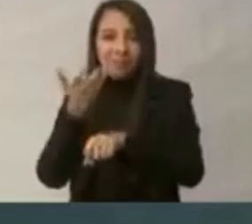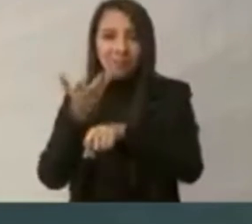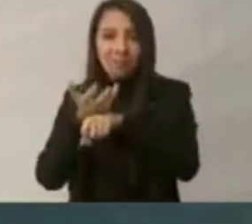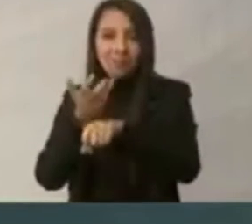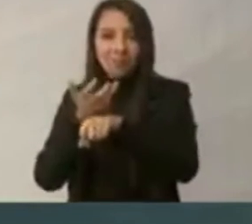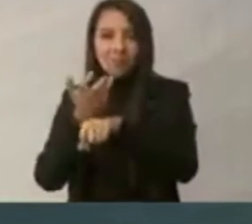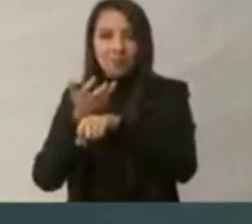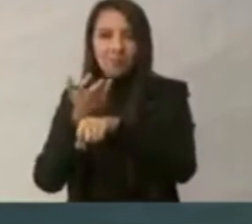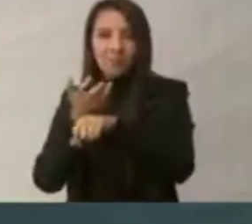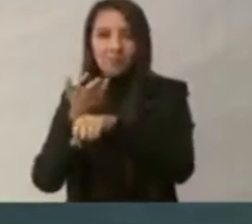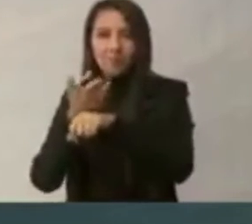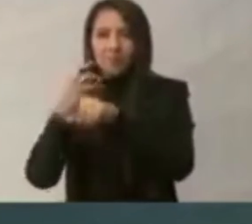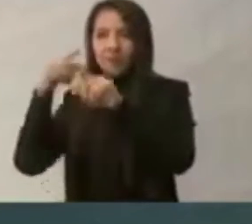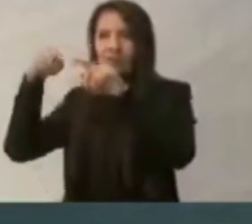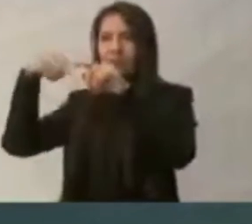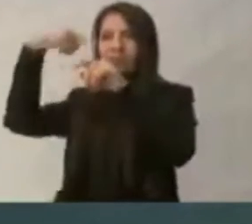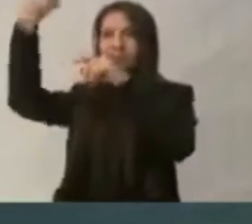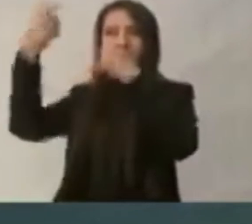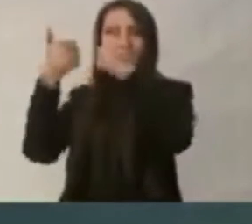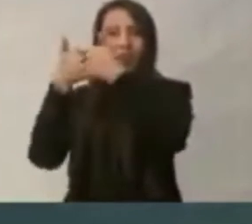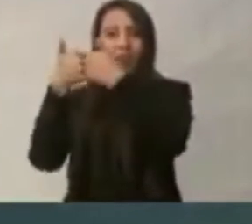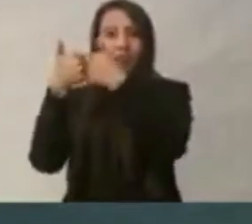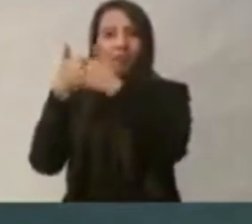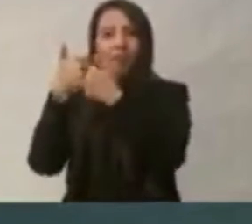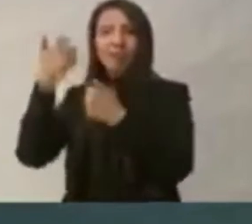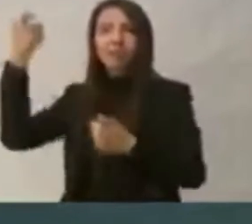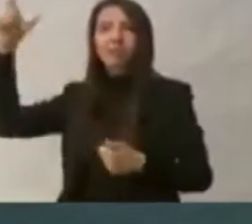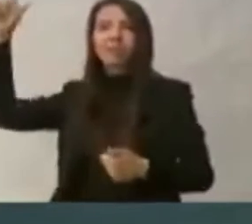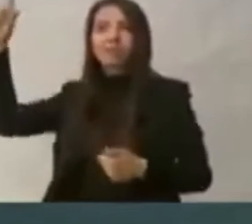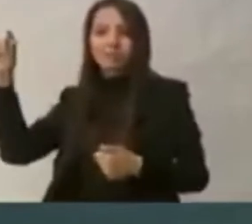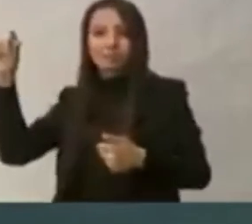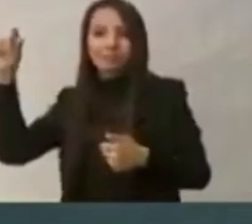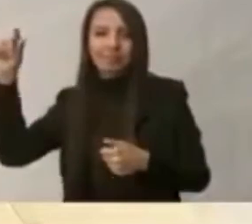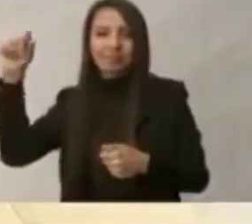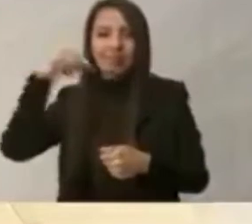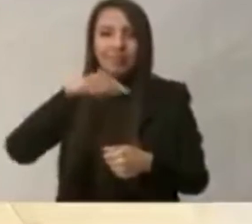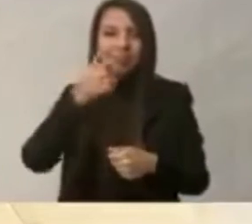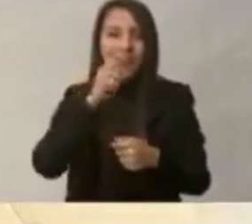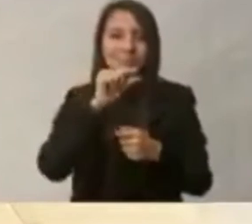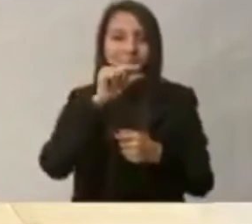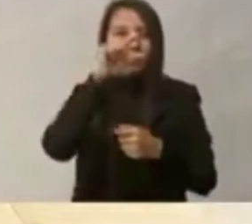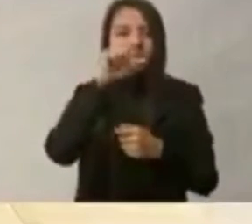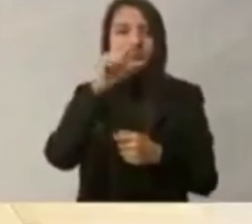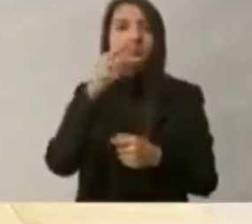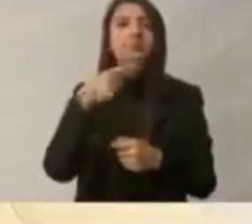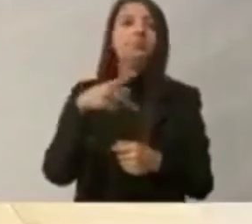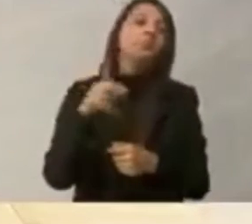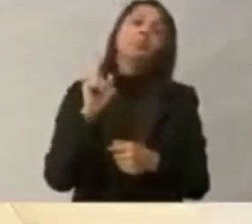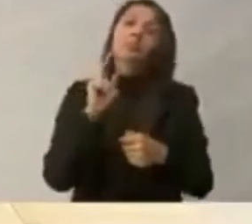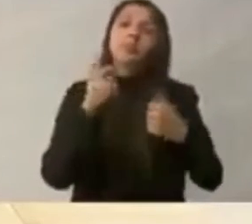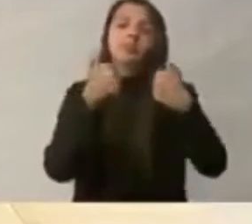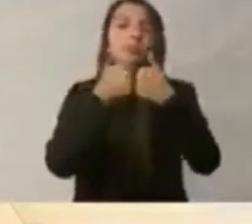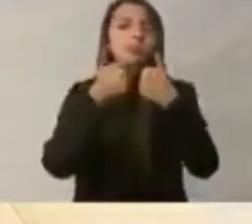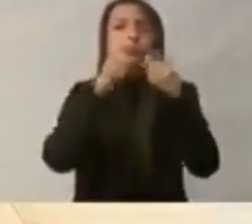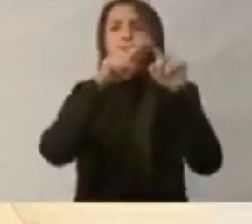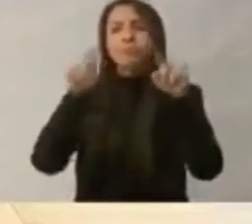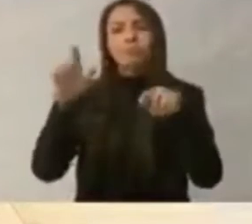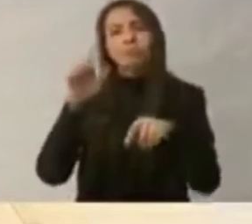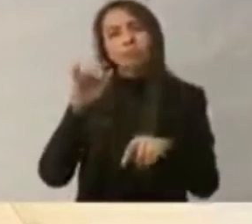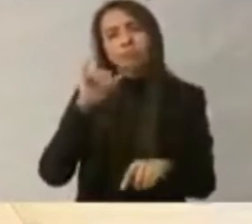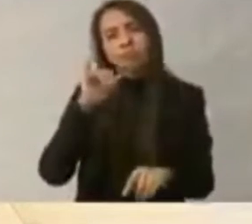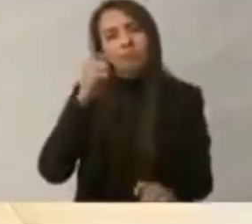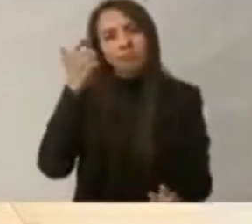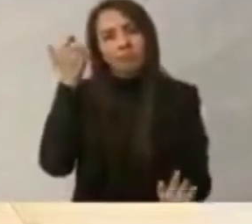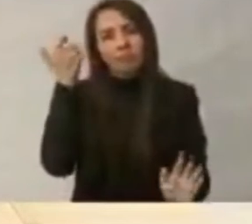de la línea divisoria con Estados Unidos. Pero sí es más barata la gasolina. Y lo que